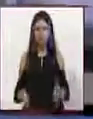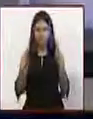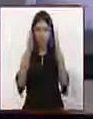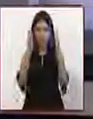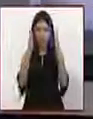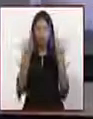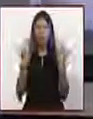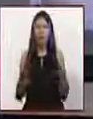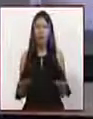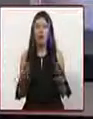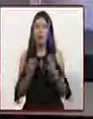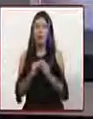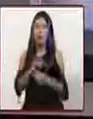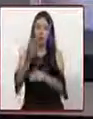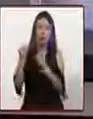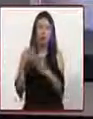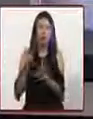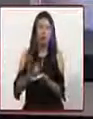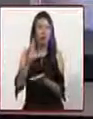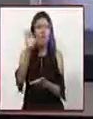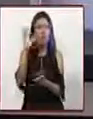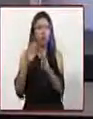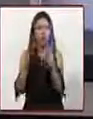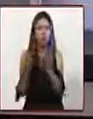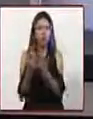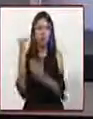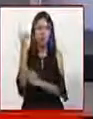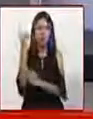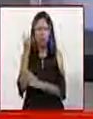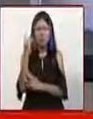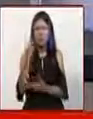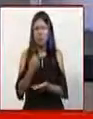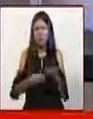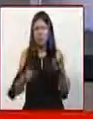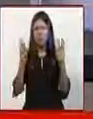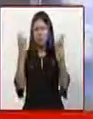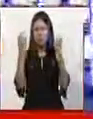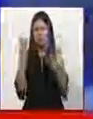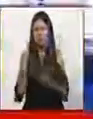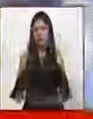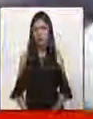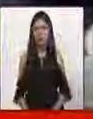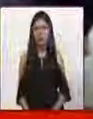Atención, hay alerta en colegios y escuelas del país. ¿Usted quiere saber por qué? Presta atención.